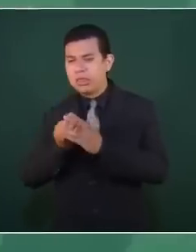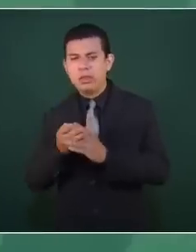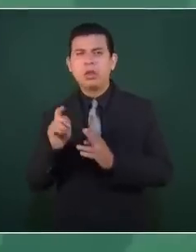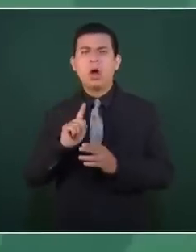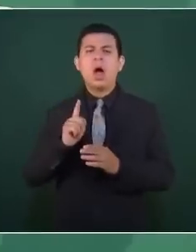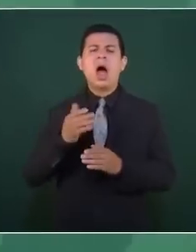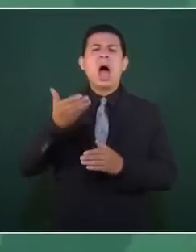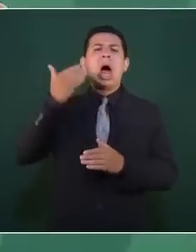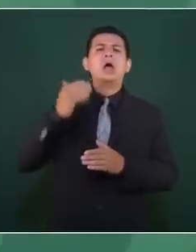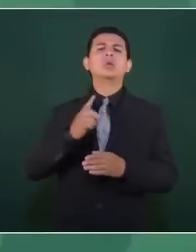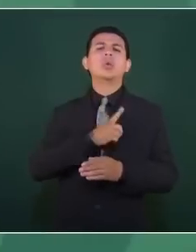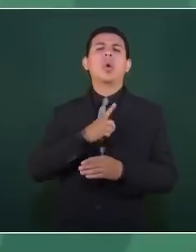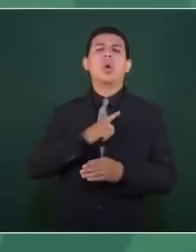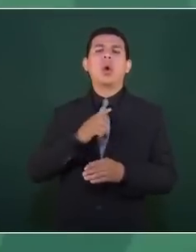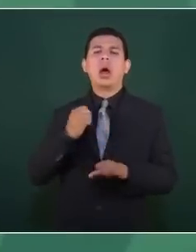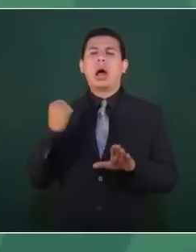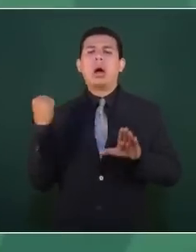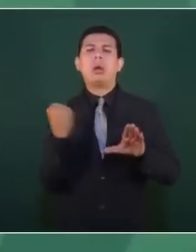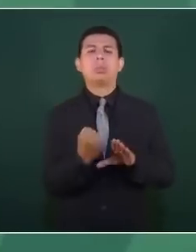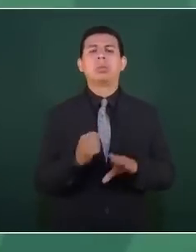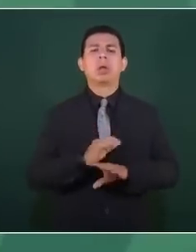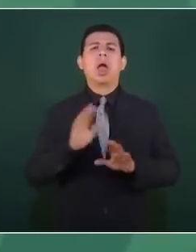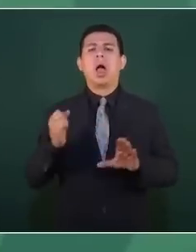Esto es ahora,